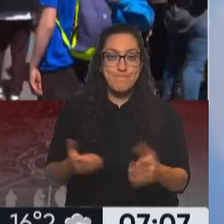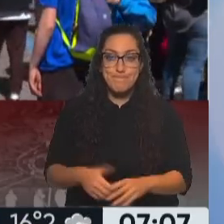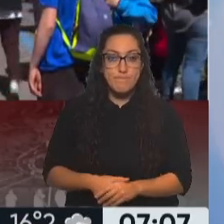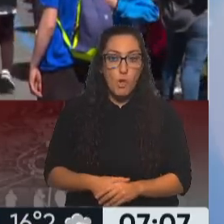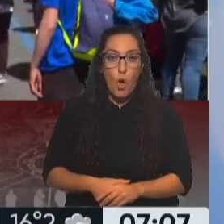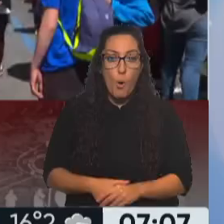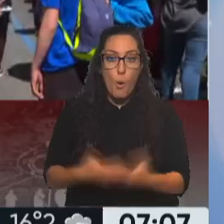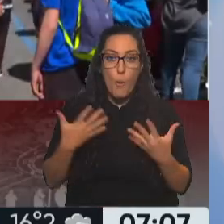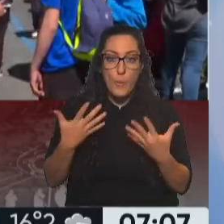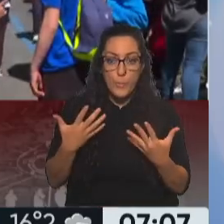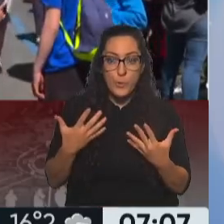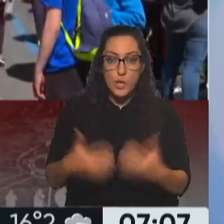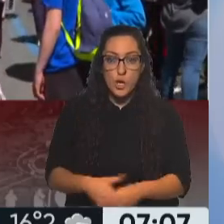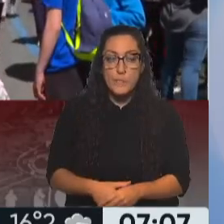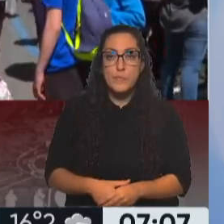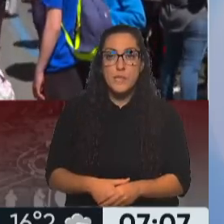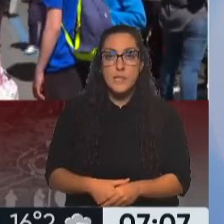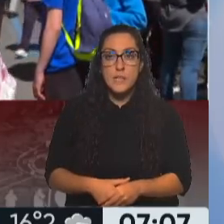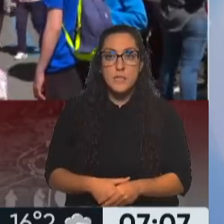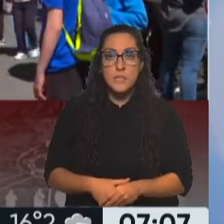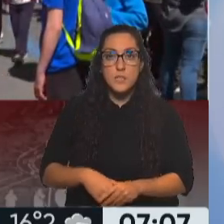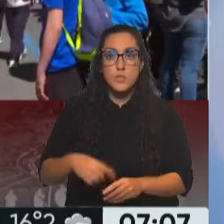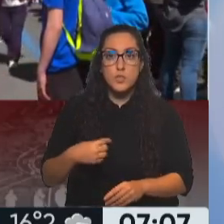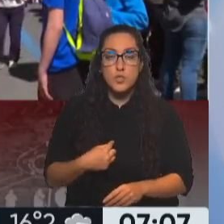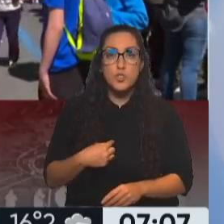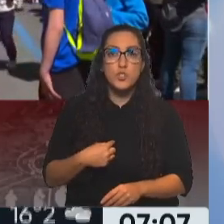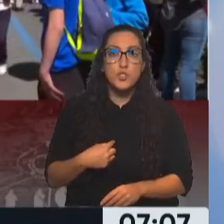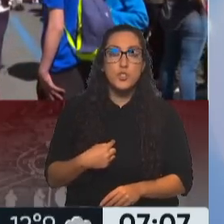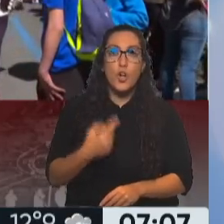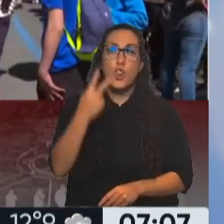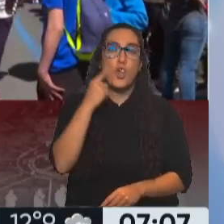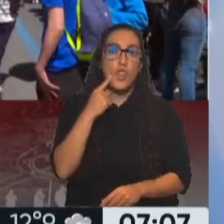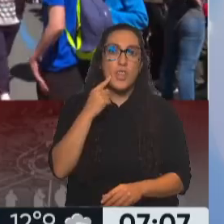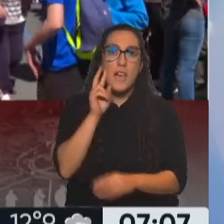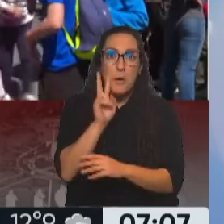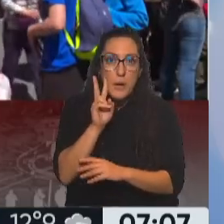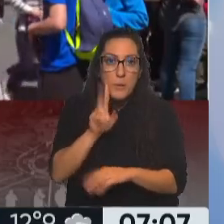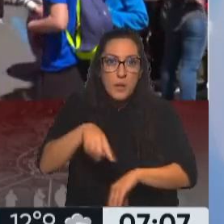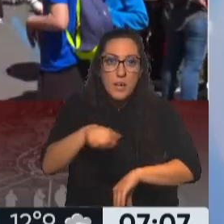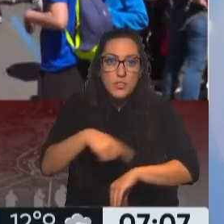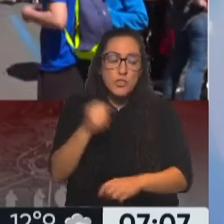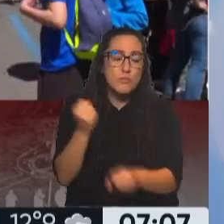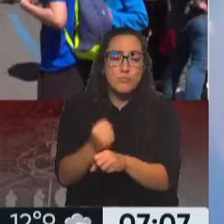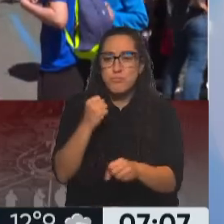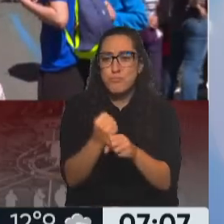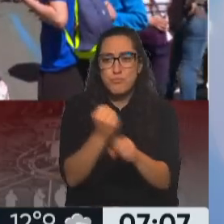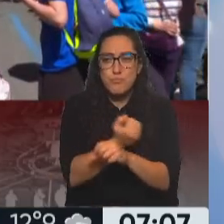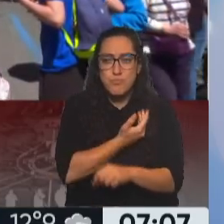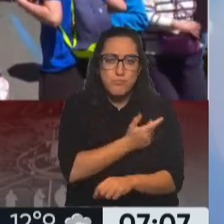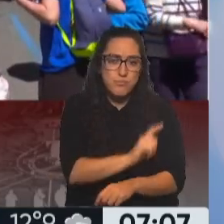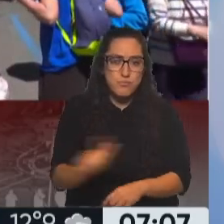para mí, en esos días necesitaría un día de 48 horas, ¿no? Porque estoy trabajando a trochimoche, como dicen